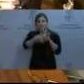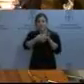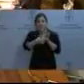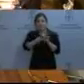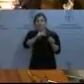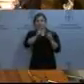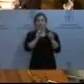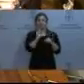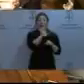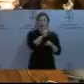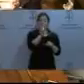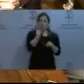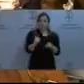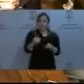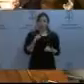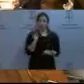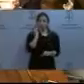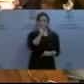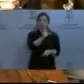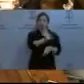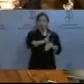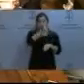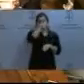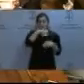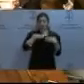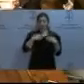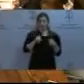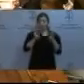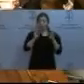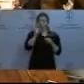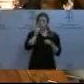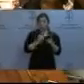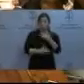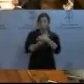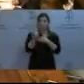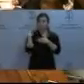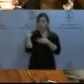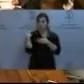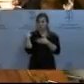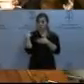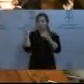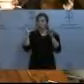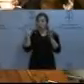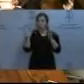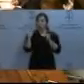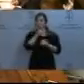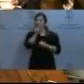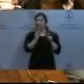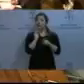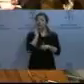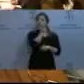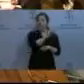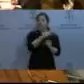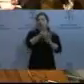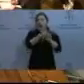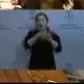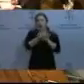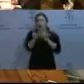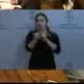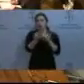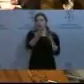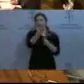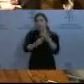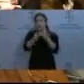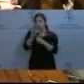que yo mismo interpuse al consejero de Sanidad en junio. Y si bien en aquella interpelación se hablaba de las deficiencias